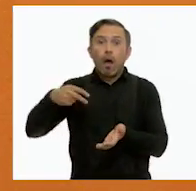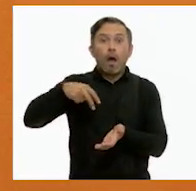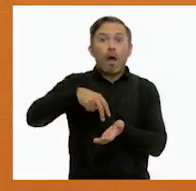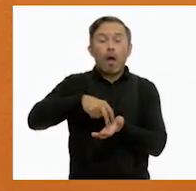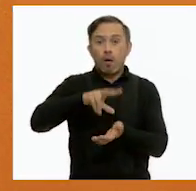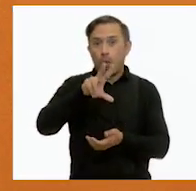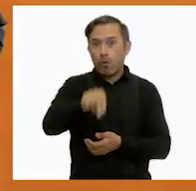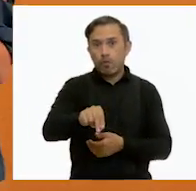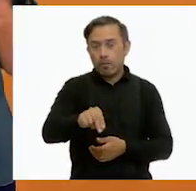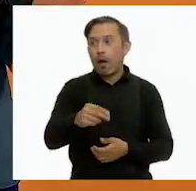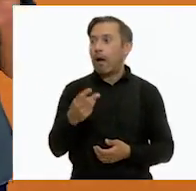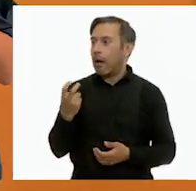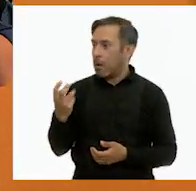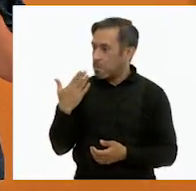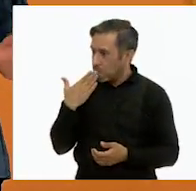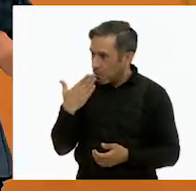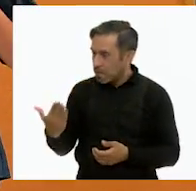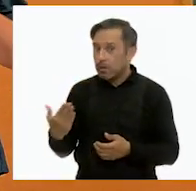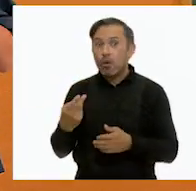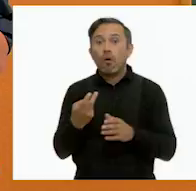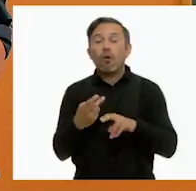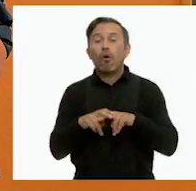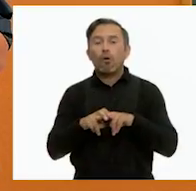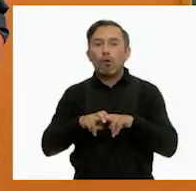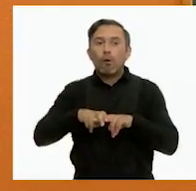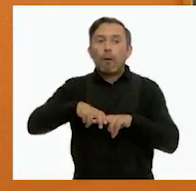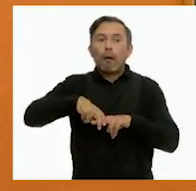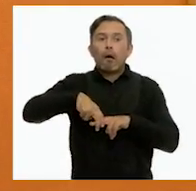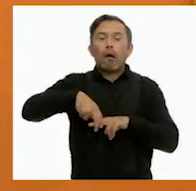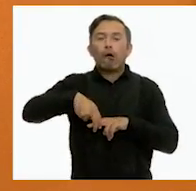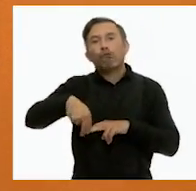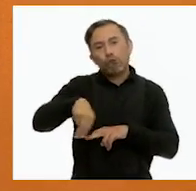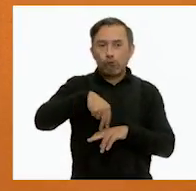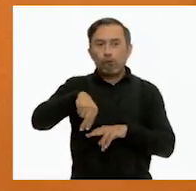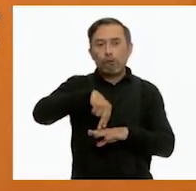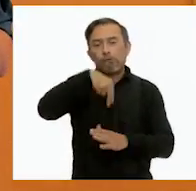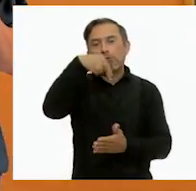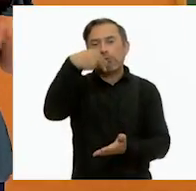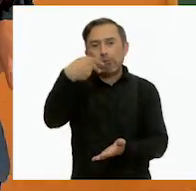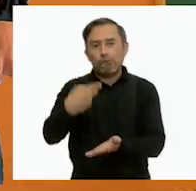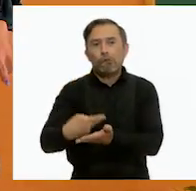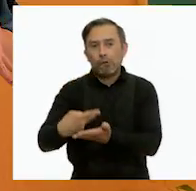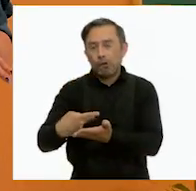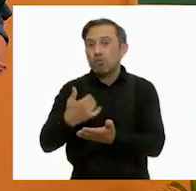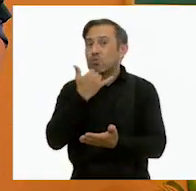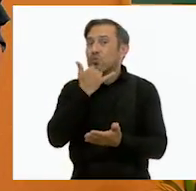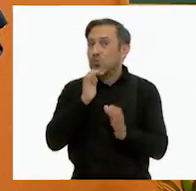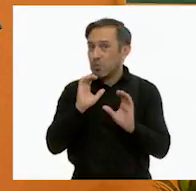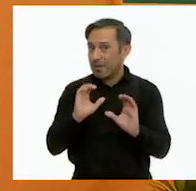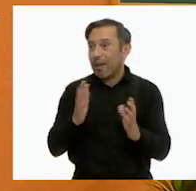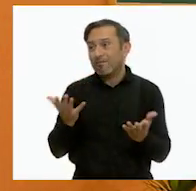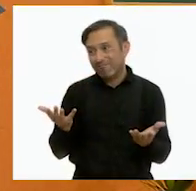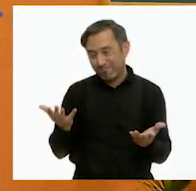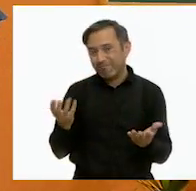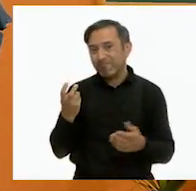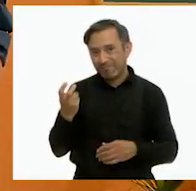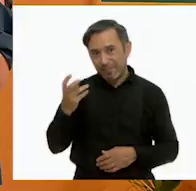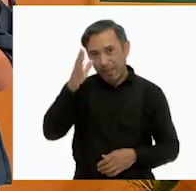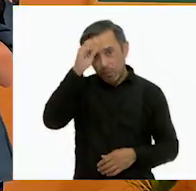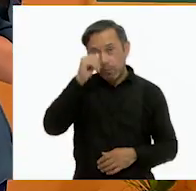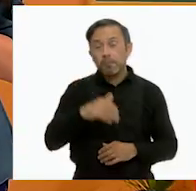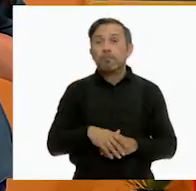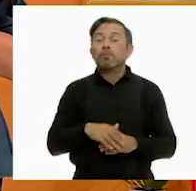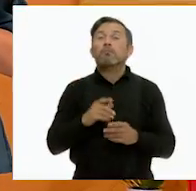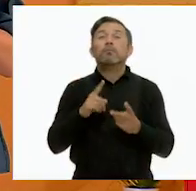pararte de tu lugar porque si te paras, te puedes caer en el camino, ¿de acuerdo? ¿Y qué pasa cuando estás en